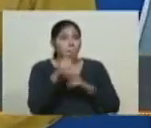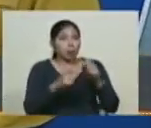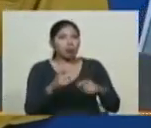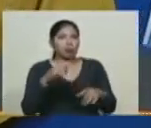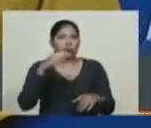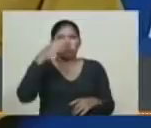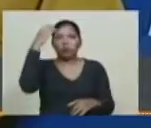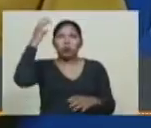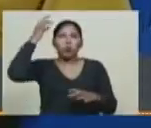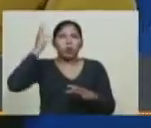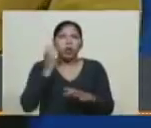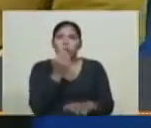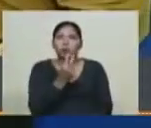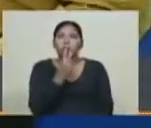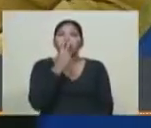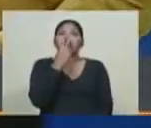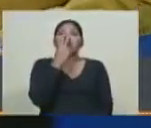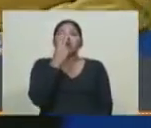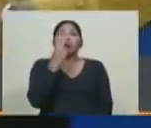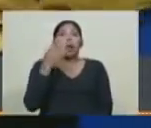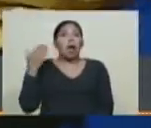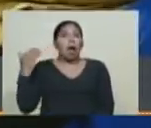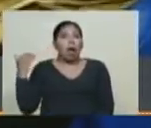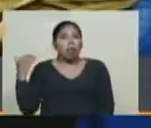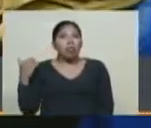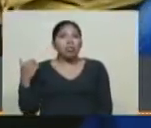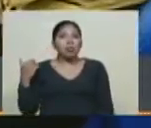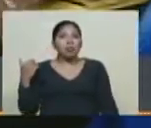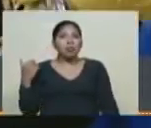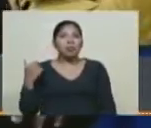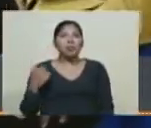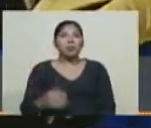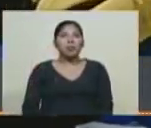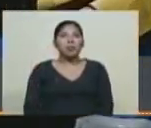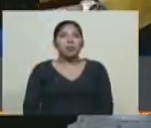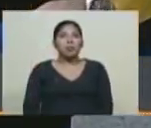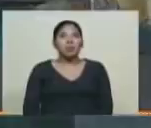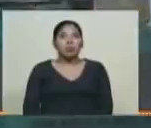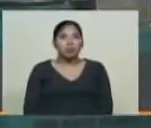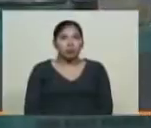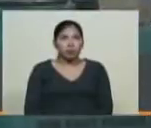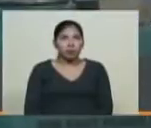y no como se hacía anteriormente. Esto permite mayor comodidad.